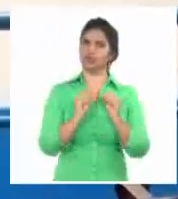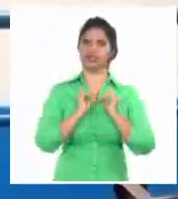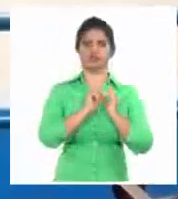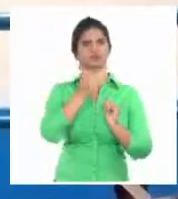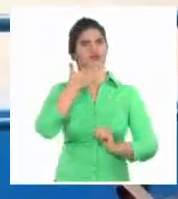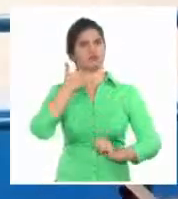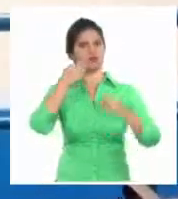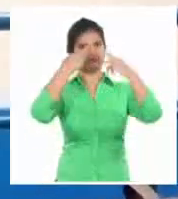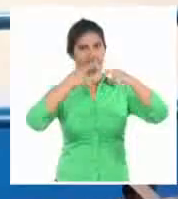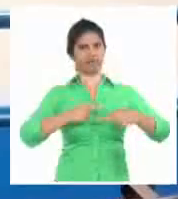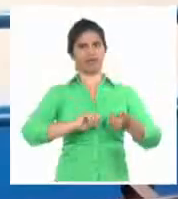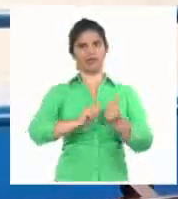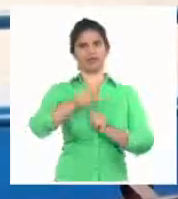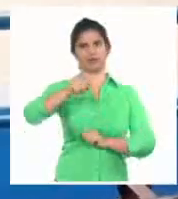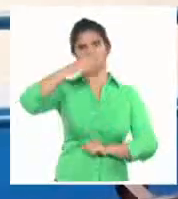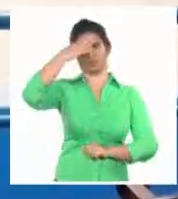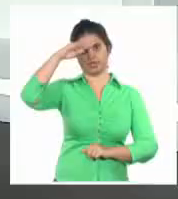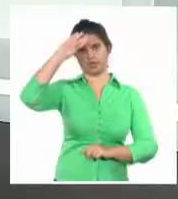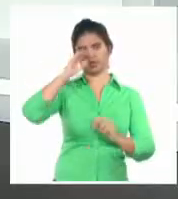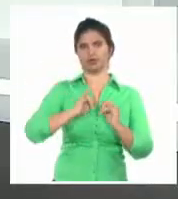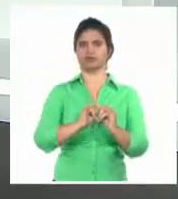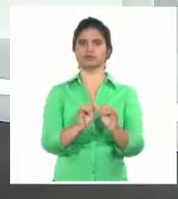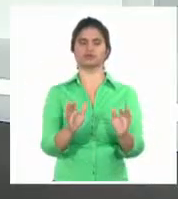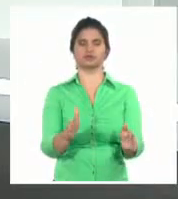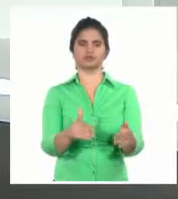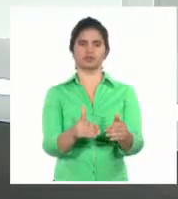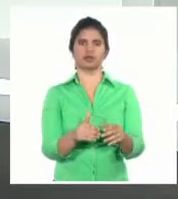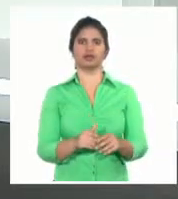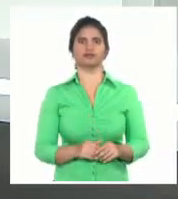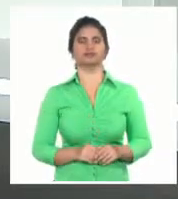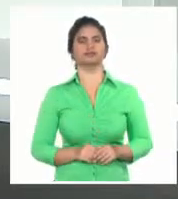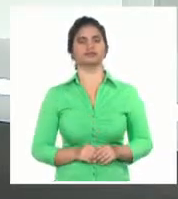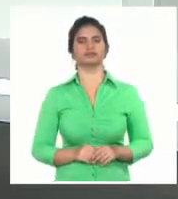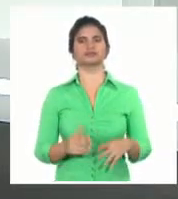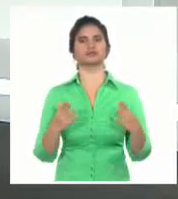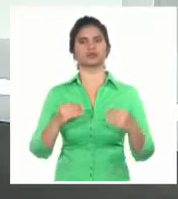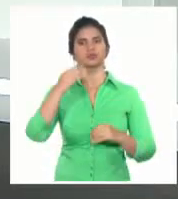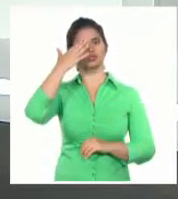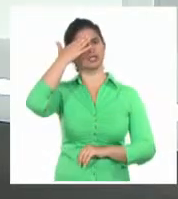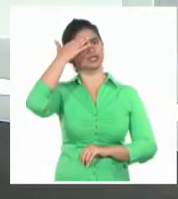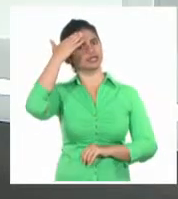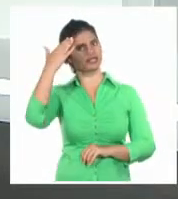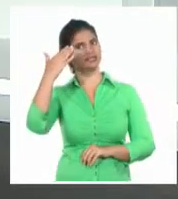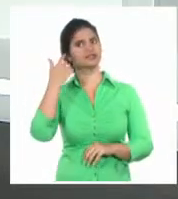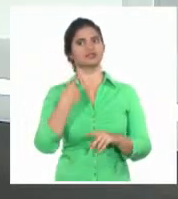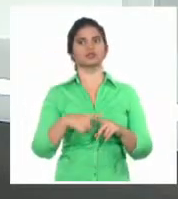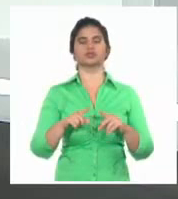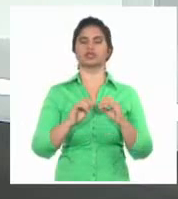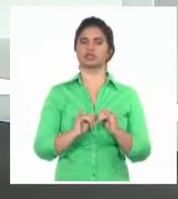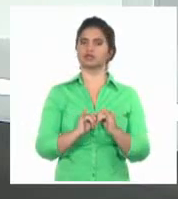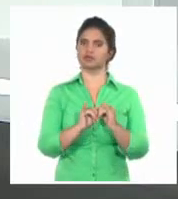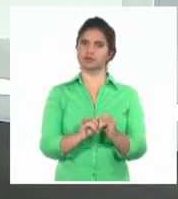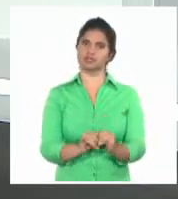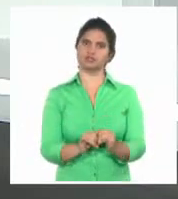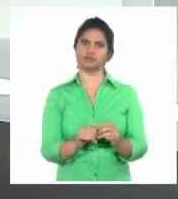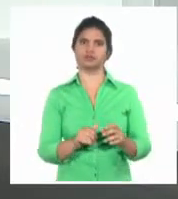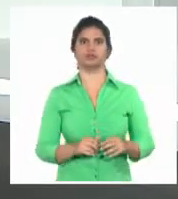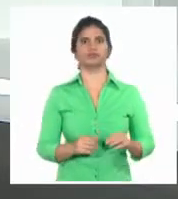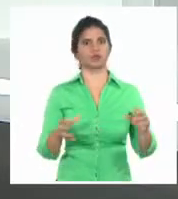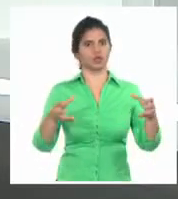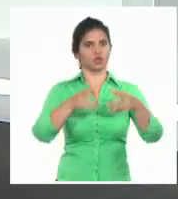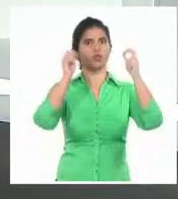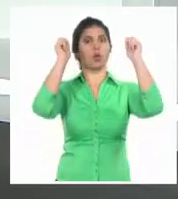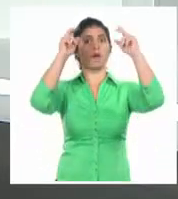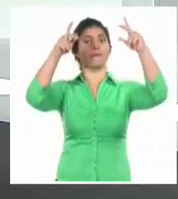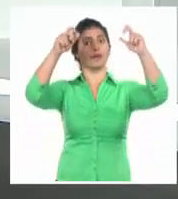ahora. Devuelvo la señal a los estudios centrales. Muchas gracias a ti, Embaré. Seguimos con más informaciones. En la Liga Élite del Béisbol Cubano,